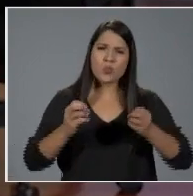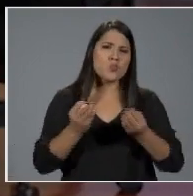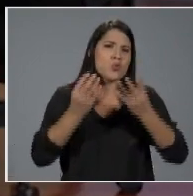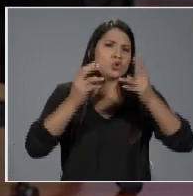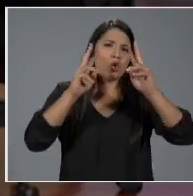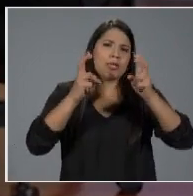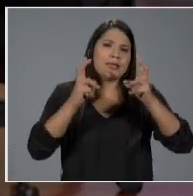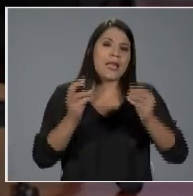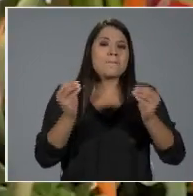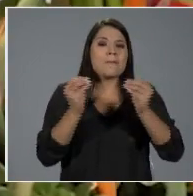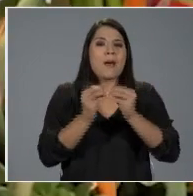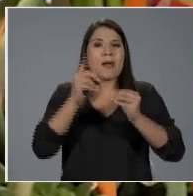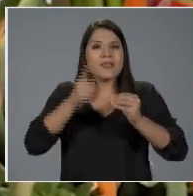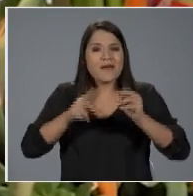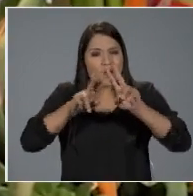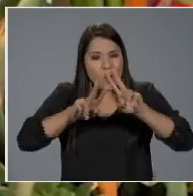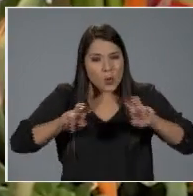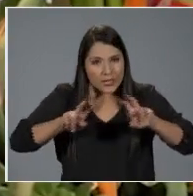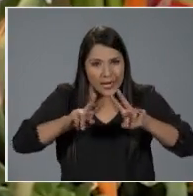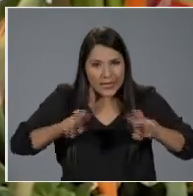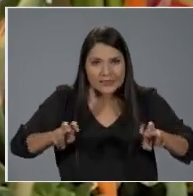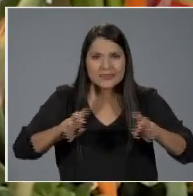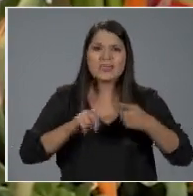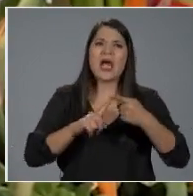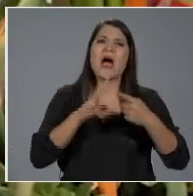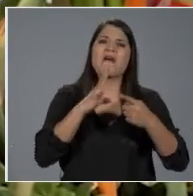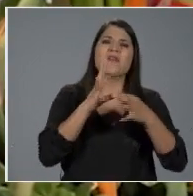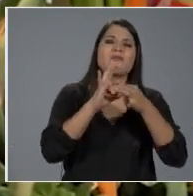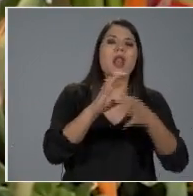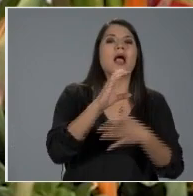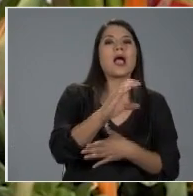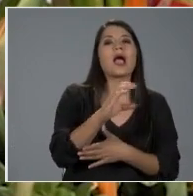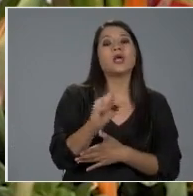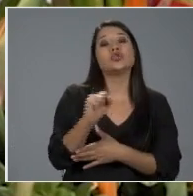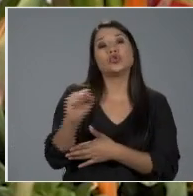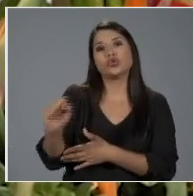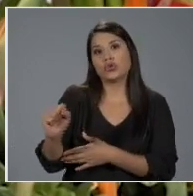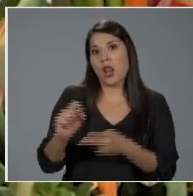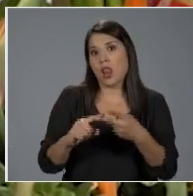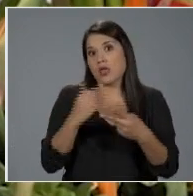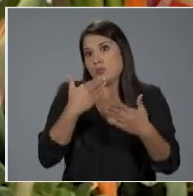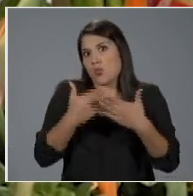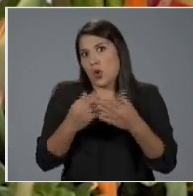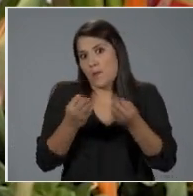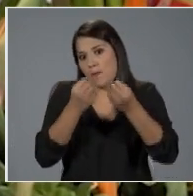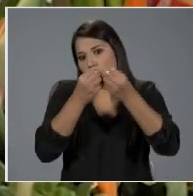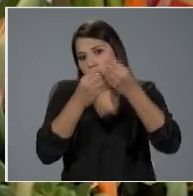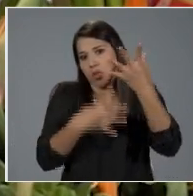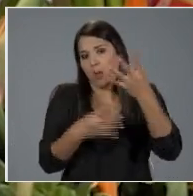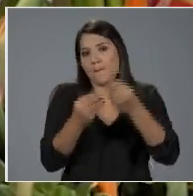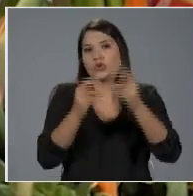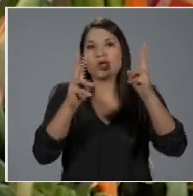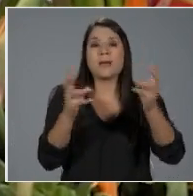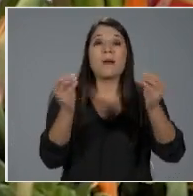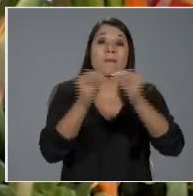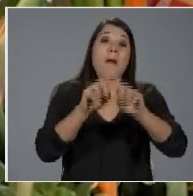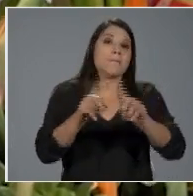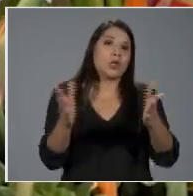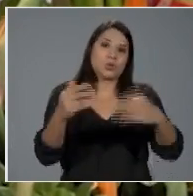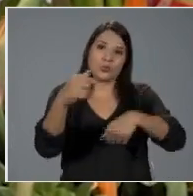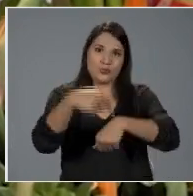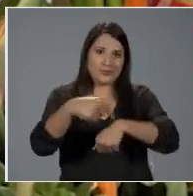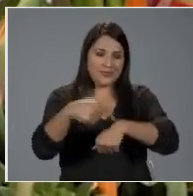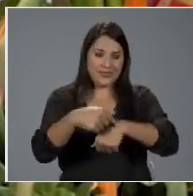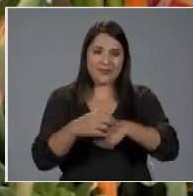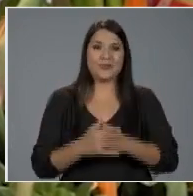muchísimos temas más que tocar, el tema de la Caja Costarricense del Seguro Social y bueno, muchísimos temas, pero bueno, el tiempo evidentemente nos ha